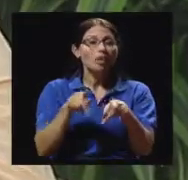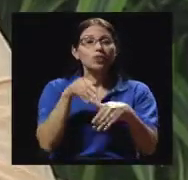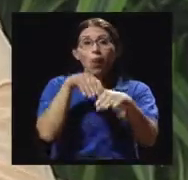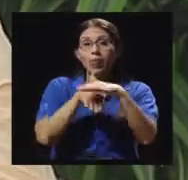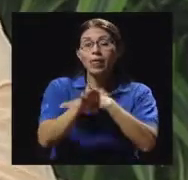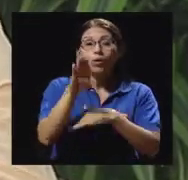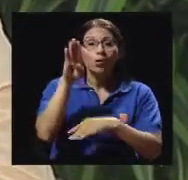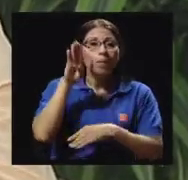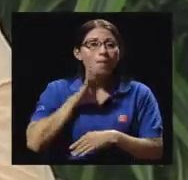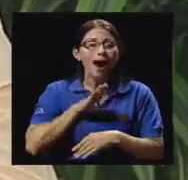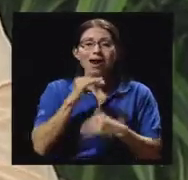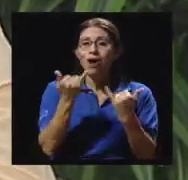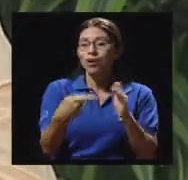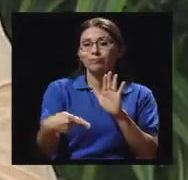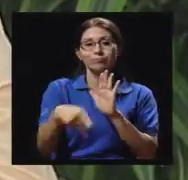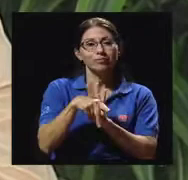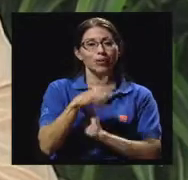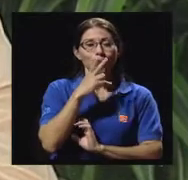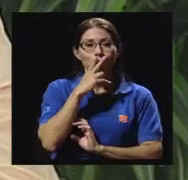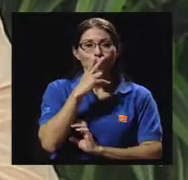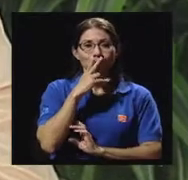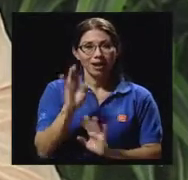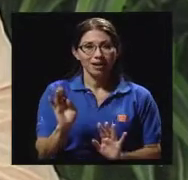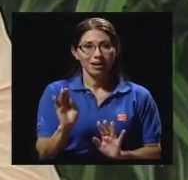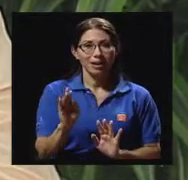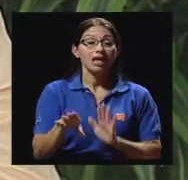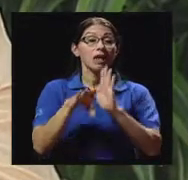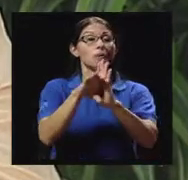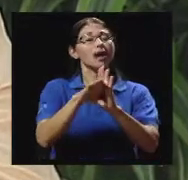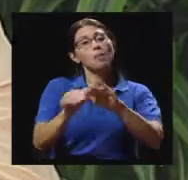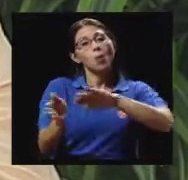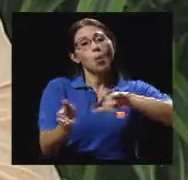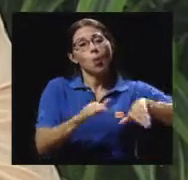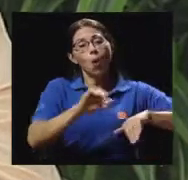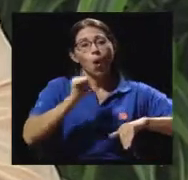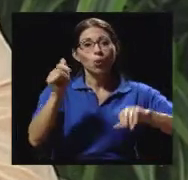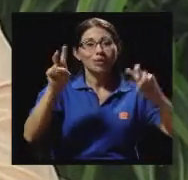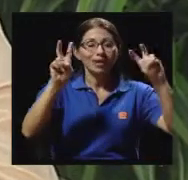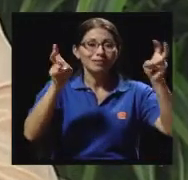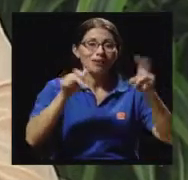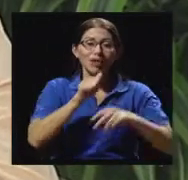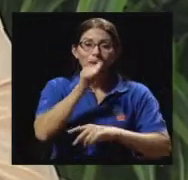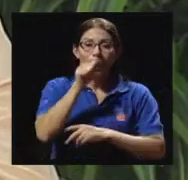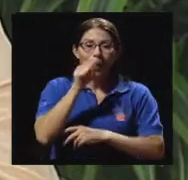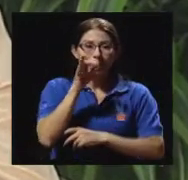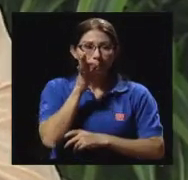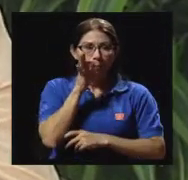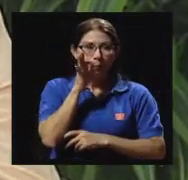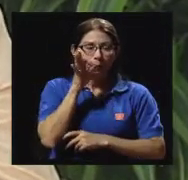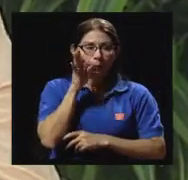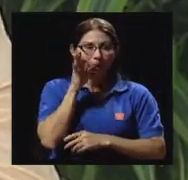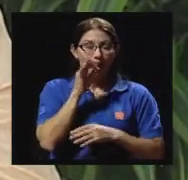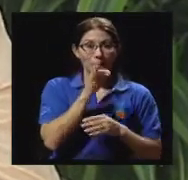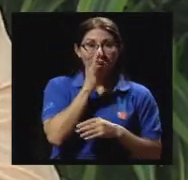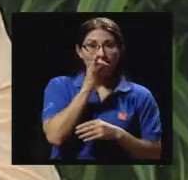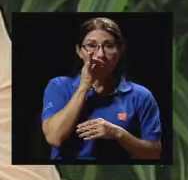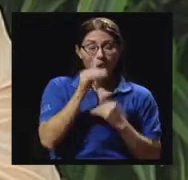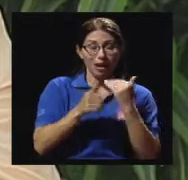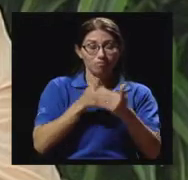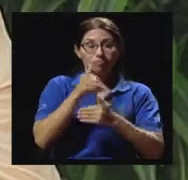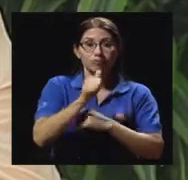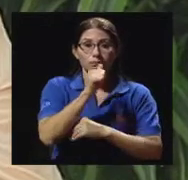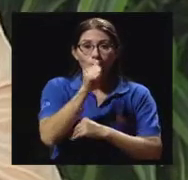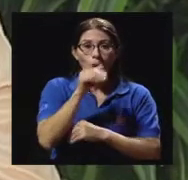Y en el caso de las drogas ilícitas, el pasar de marihuana a cocaína o a crack no tiene que ver con la droga,